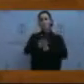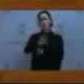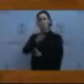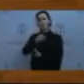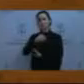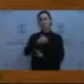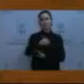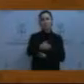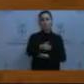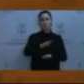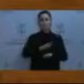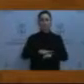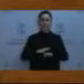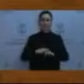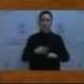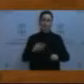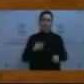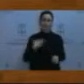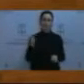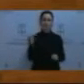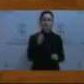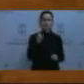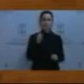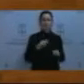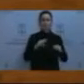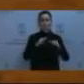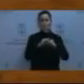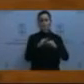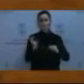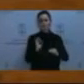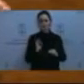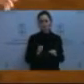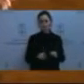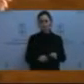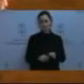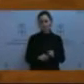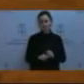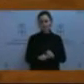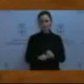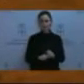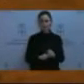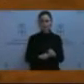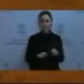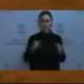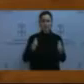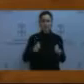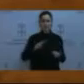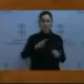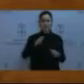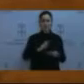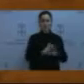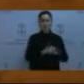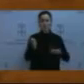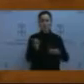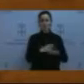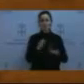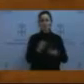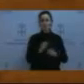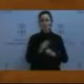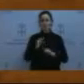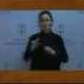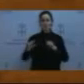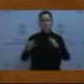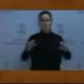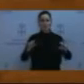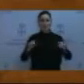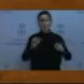el futuro a una pensión contributiva, o que el reparto de los rendimientos serían al 50%,